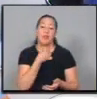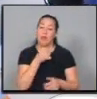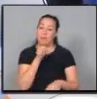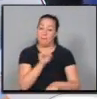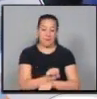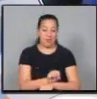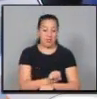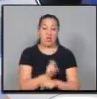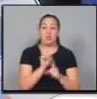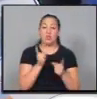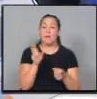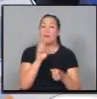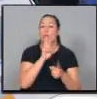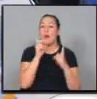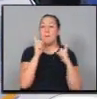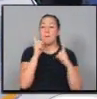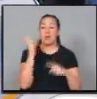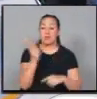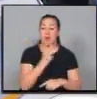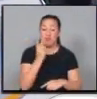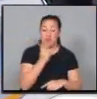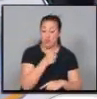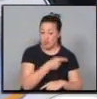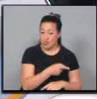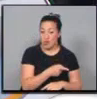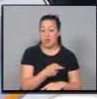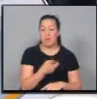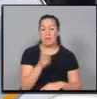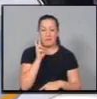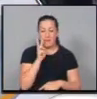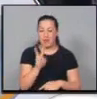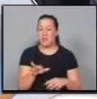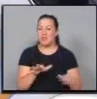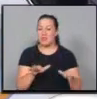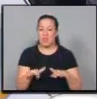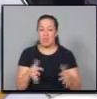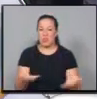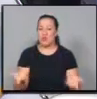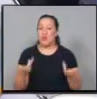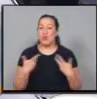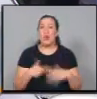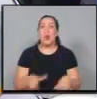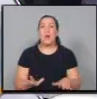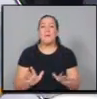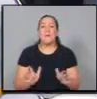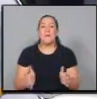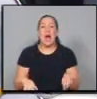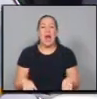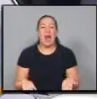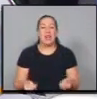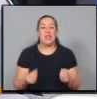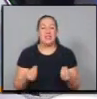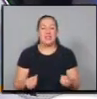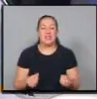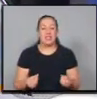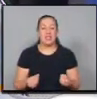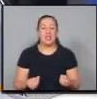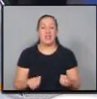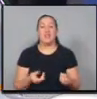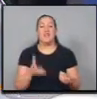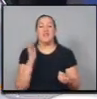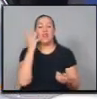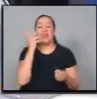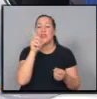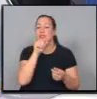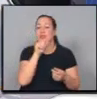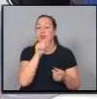además la maestra que murió, obviamente, vos fíjate qué situación tan cotidiana y además tan habitual a través de las redes sociales, por ahí